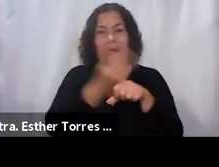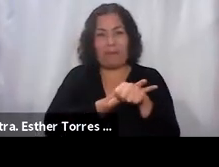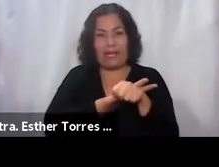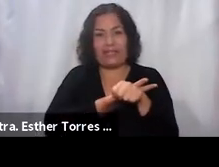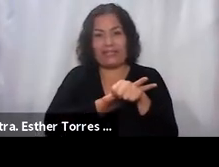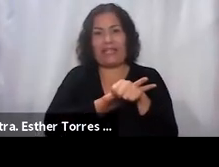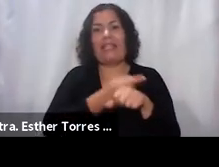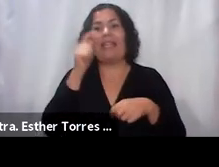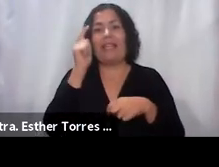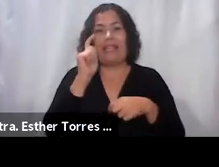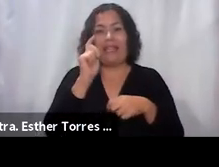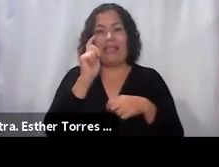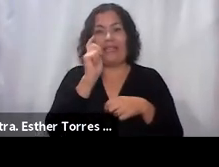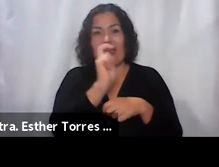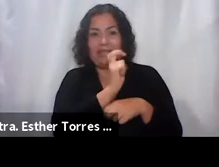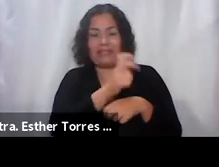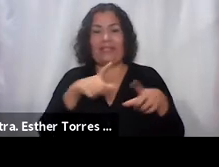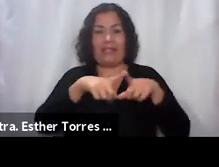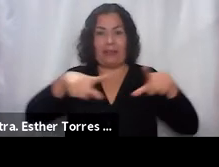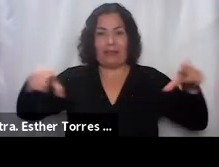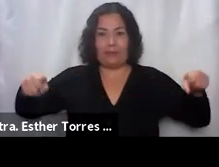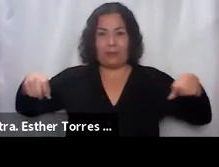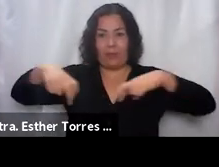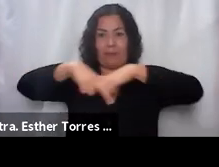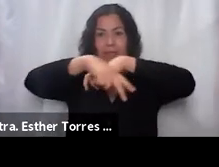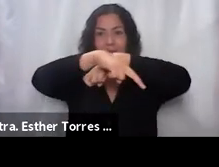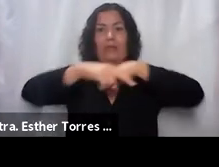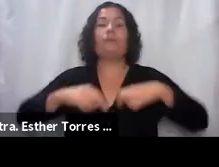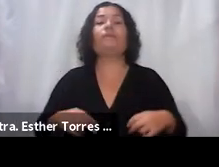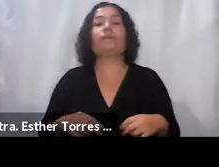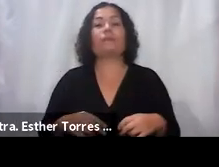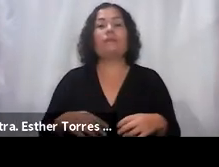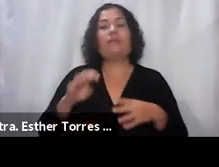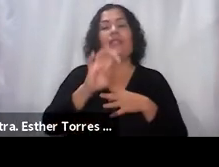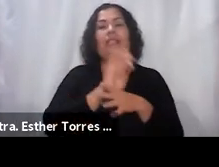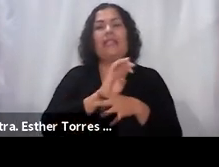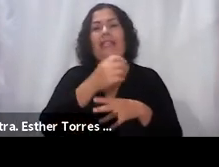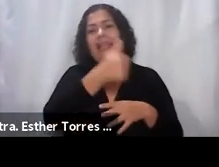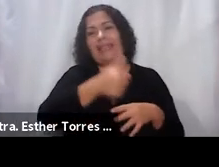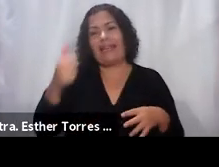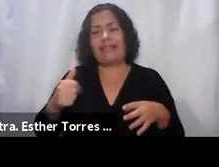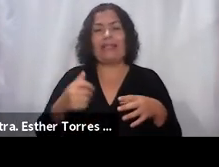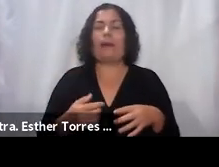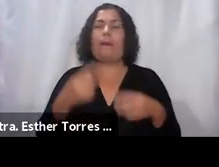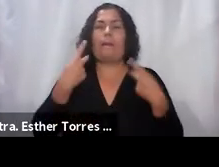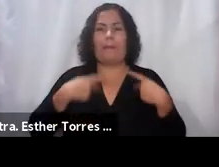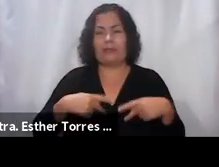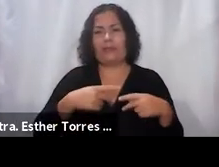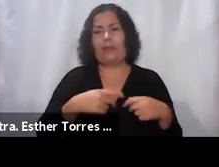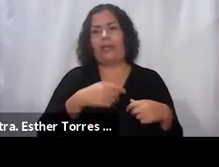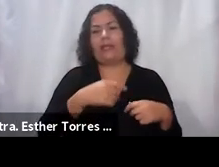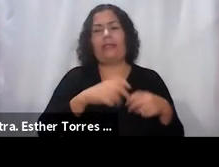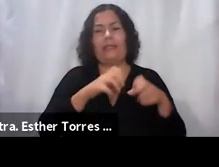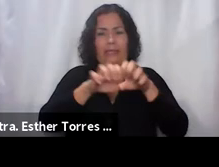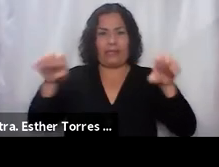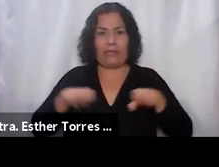cruce peatonal. La siguiente. Entonces, cada uno del equipo de Mérida,